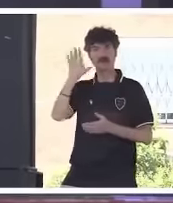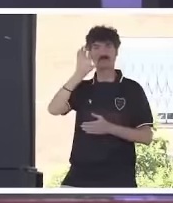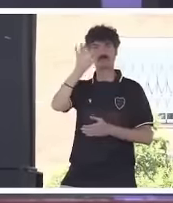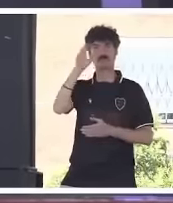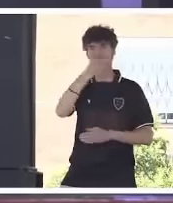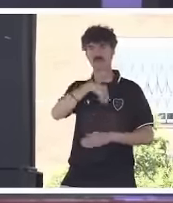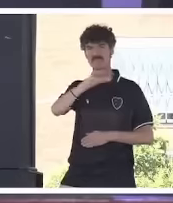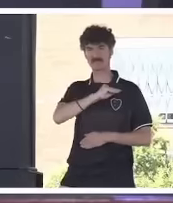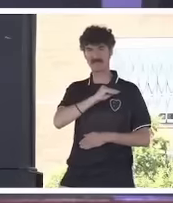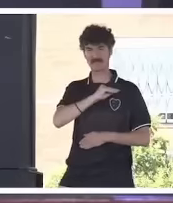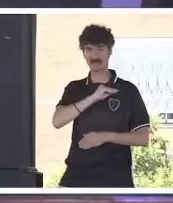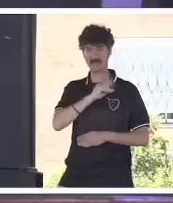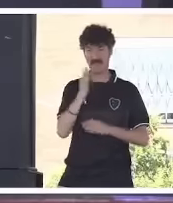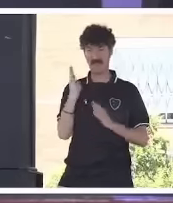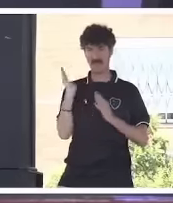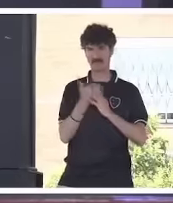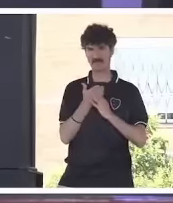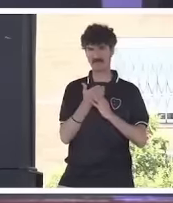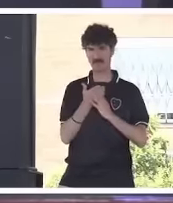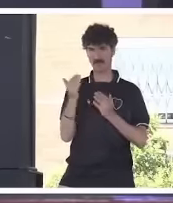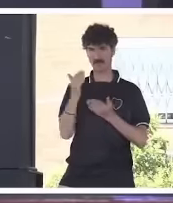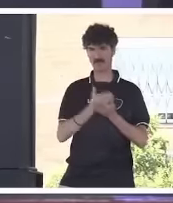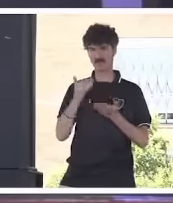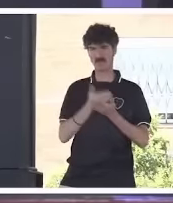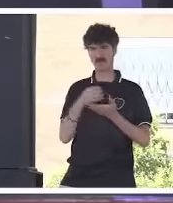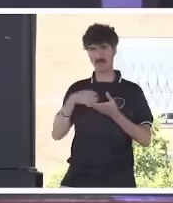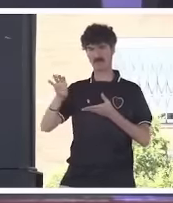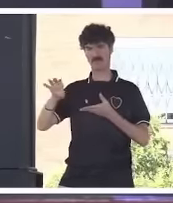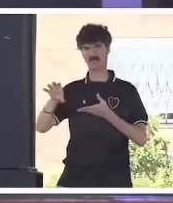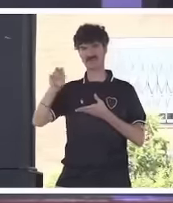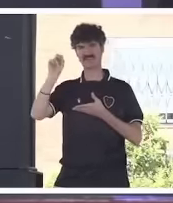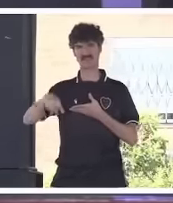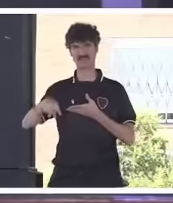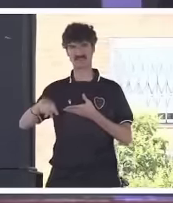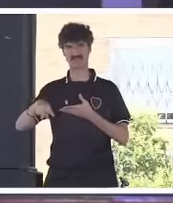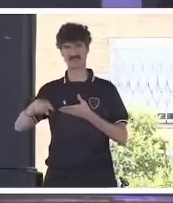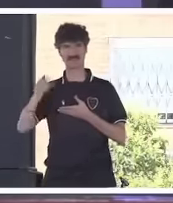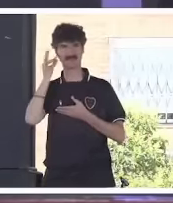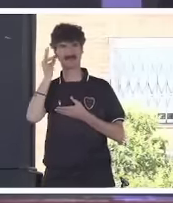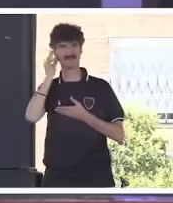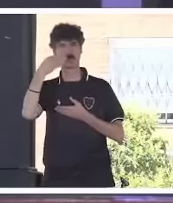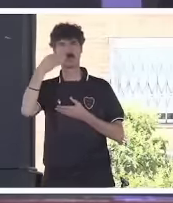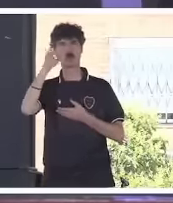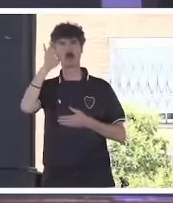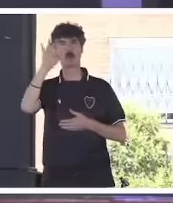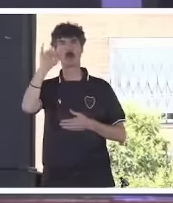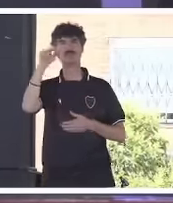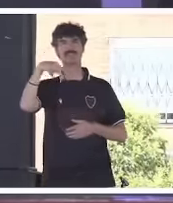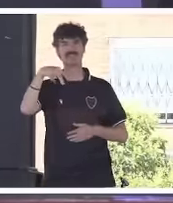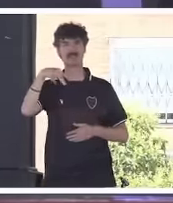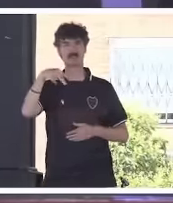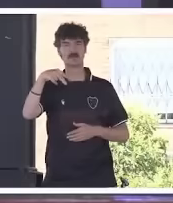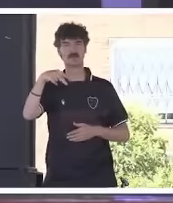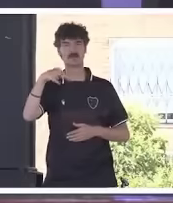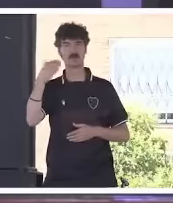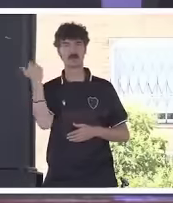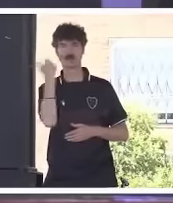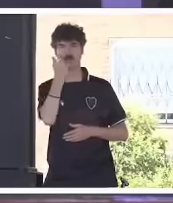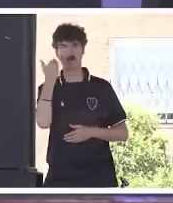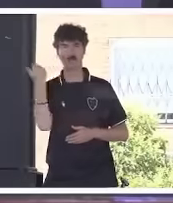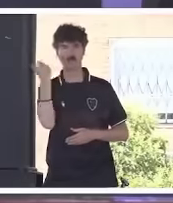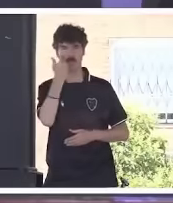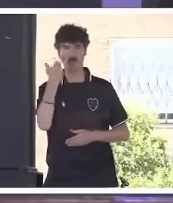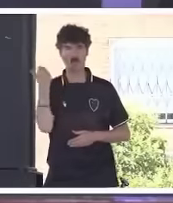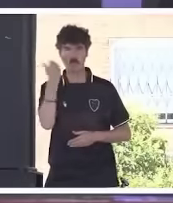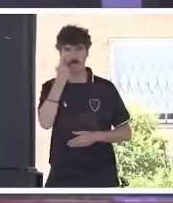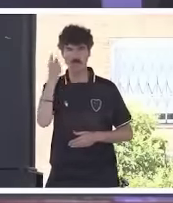la mitad de esos beneficios se fueron a dividendos. La señora Ana Patricia Botín es tan cara dura, compañeros y compañeras,